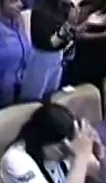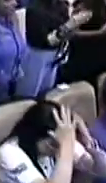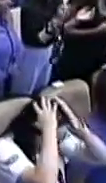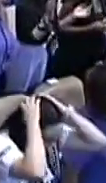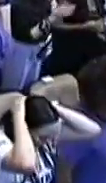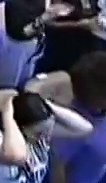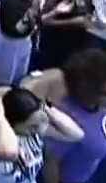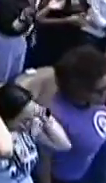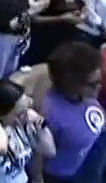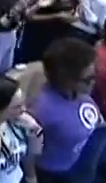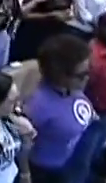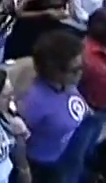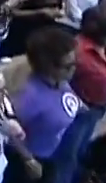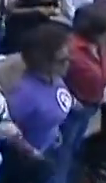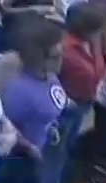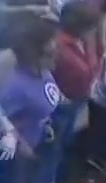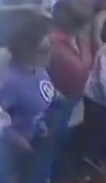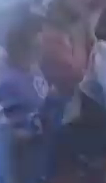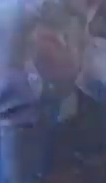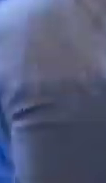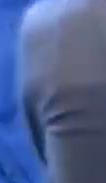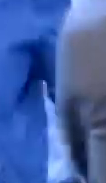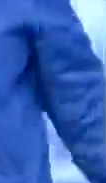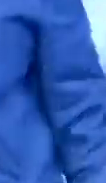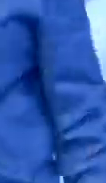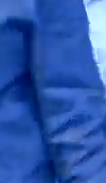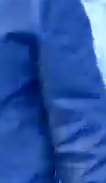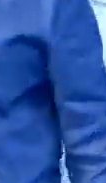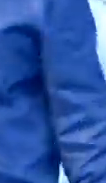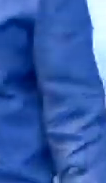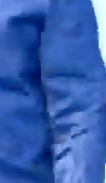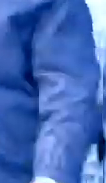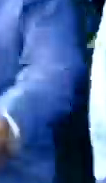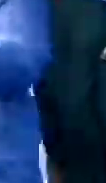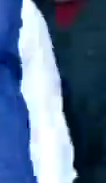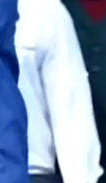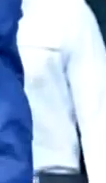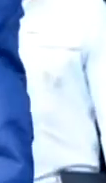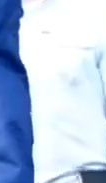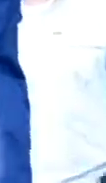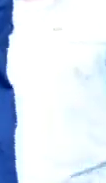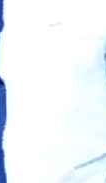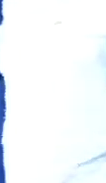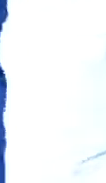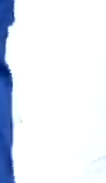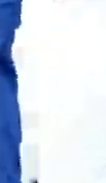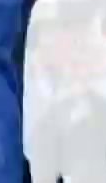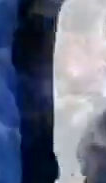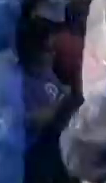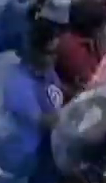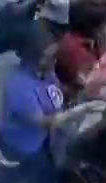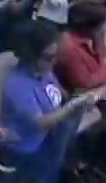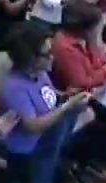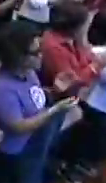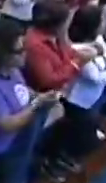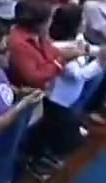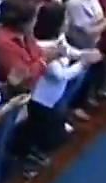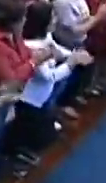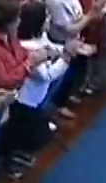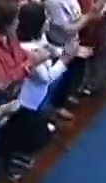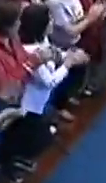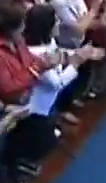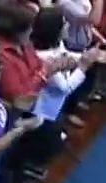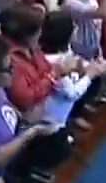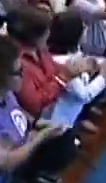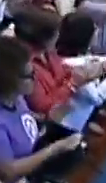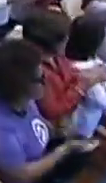Hola, buenas tardes. Un gusto en saludarles a esta hora desde la Sala Ríos Reinas del Teatro Teresa Carreño. En efecto, llega a esta hora